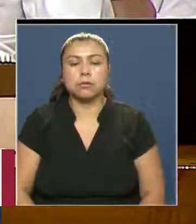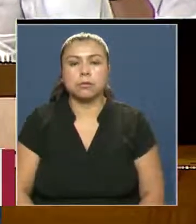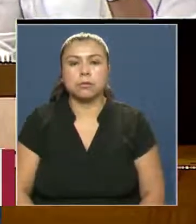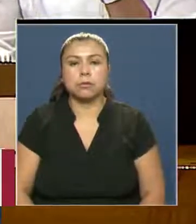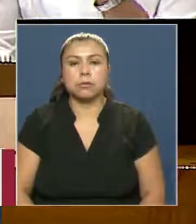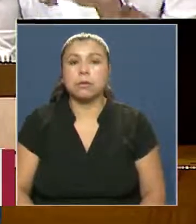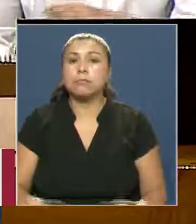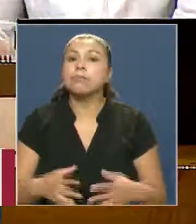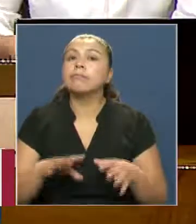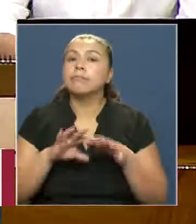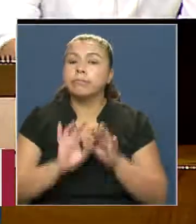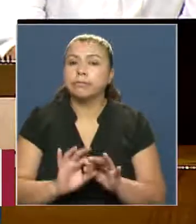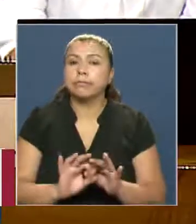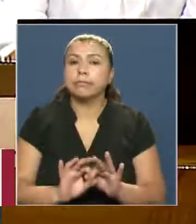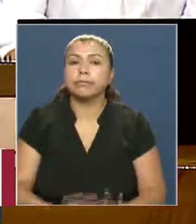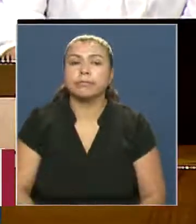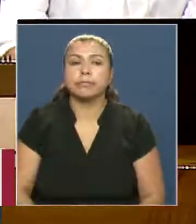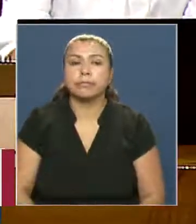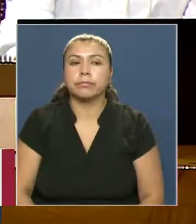Ah, muchas gracias.